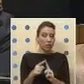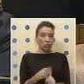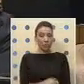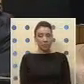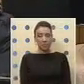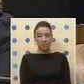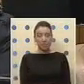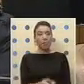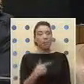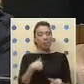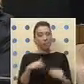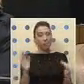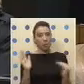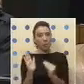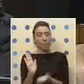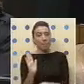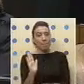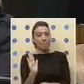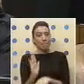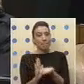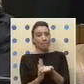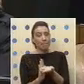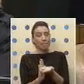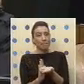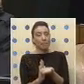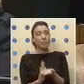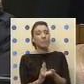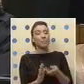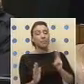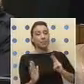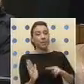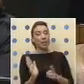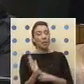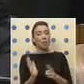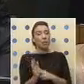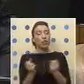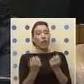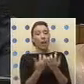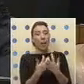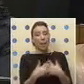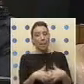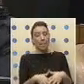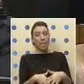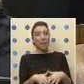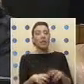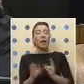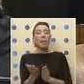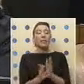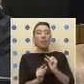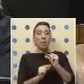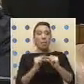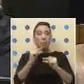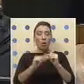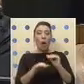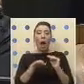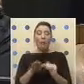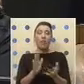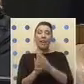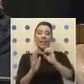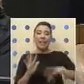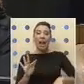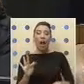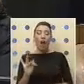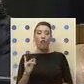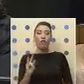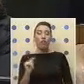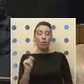sentido, apoyaremos el aumento en la tasa del impuesto a las empresas con su implementación gradual. Apoyaremos la eliminación del FUT, que